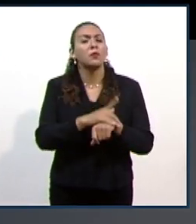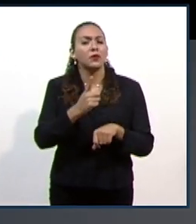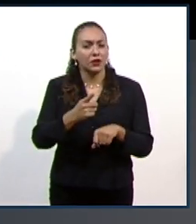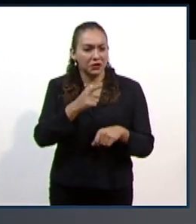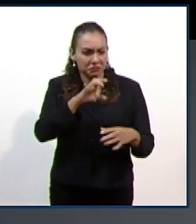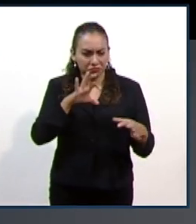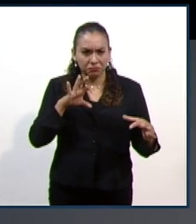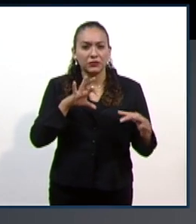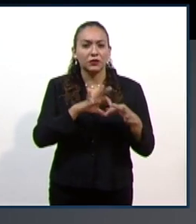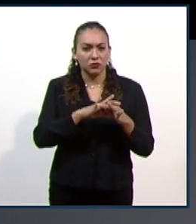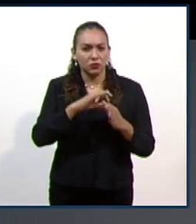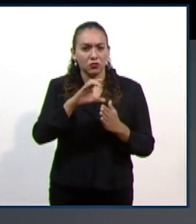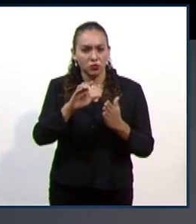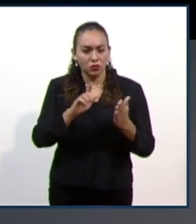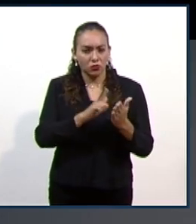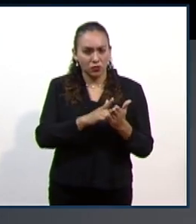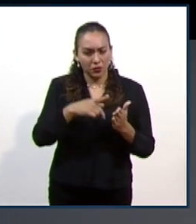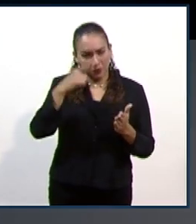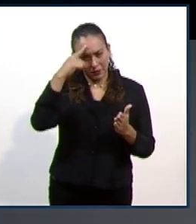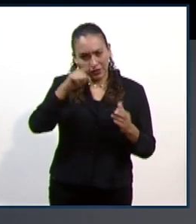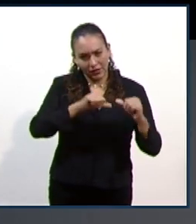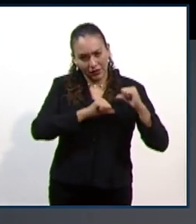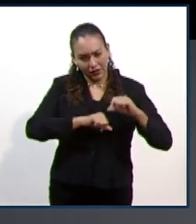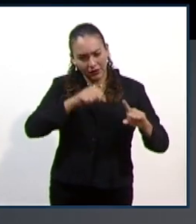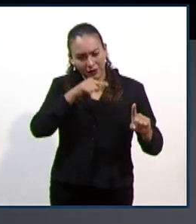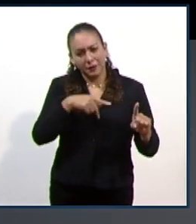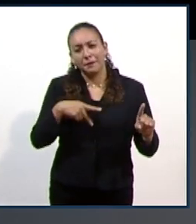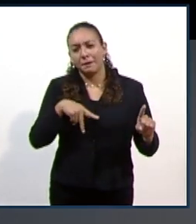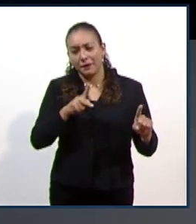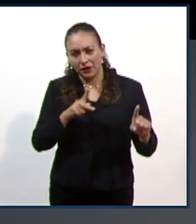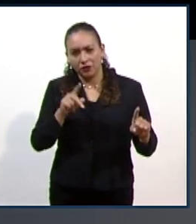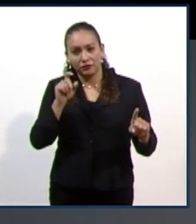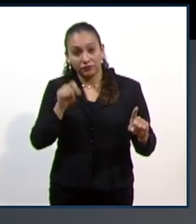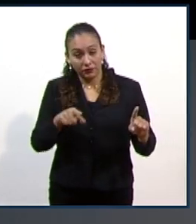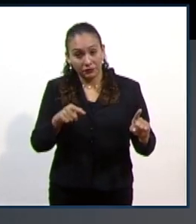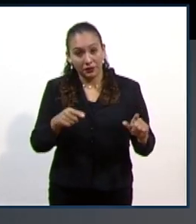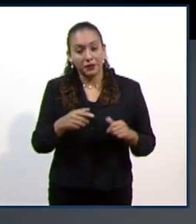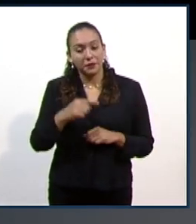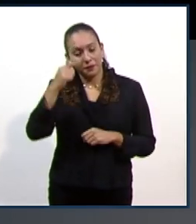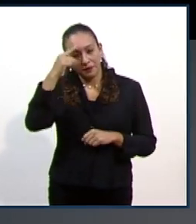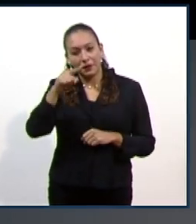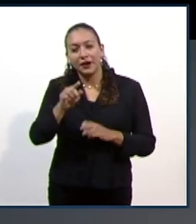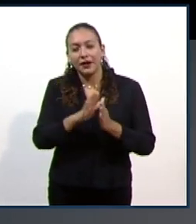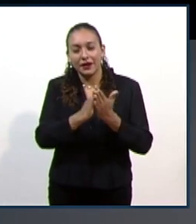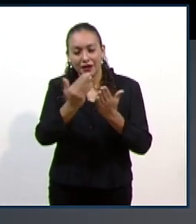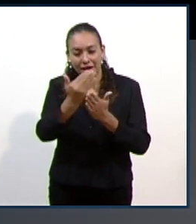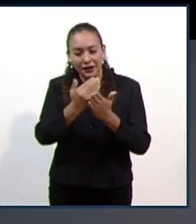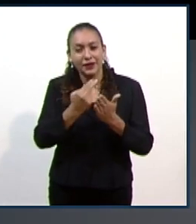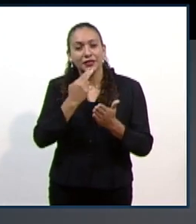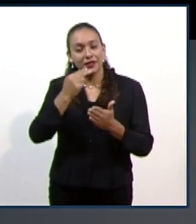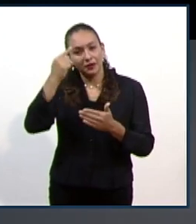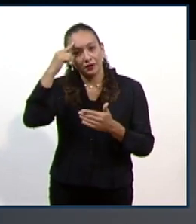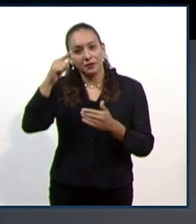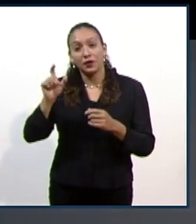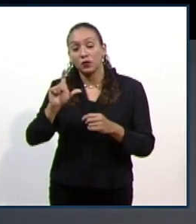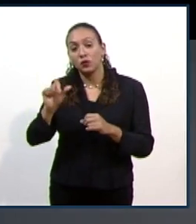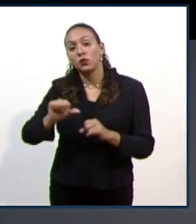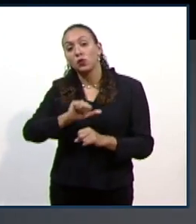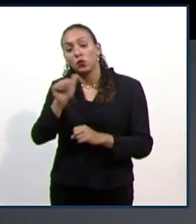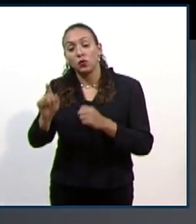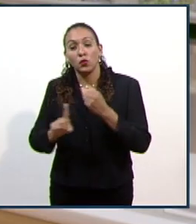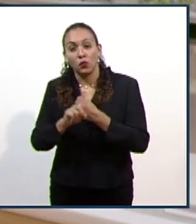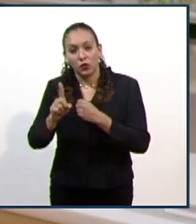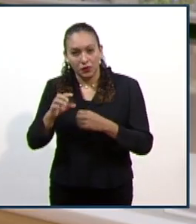vinculantes para la autoridad responsable, sino y también como guía imprescindible para la resolución del presente